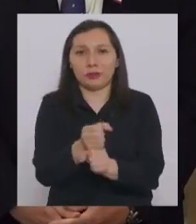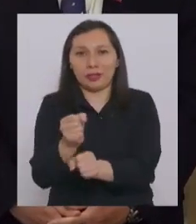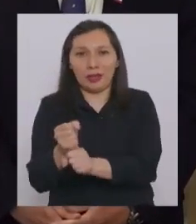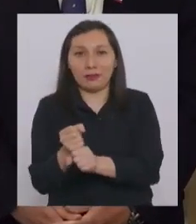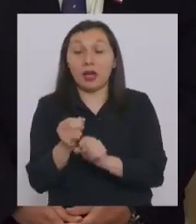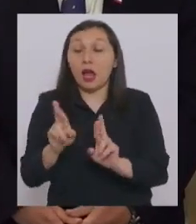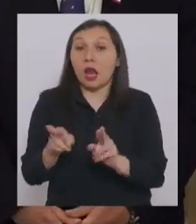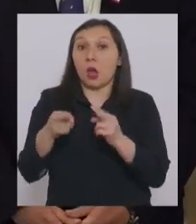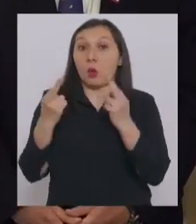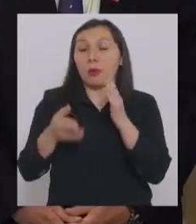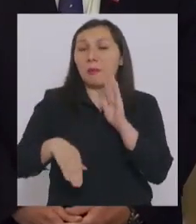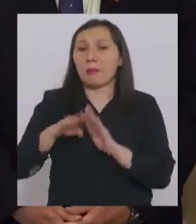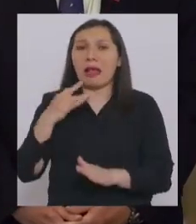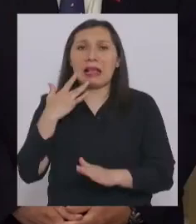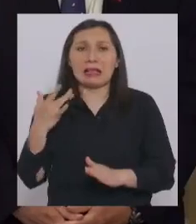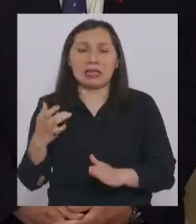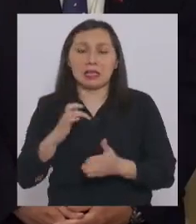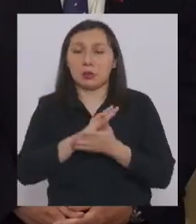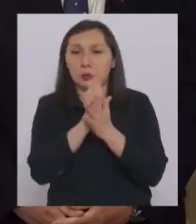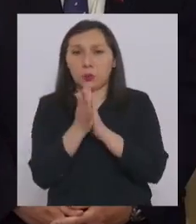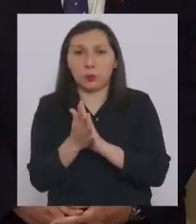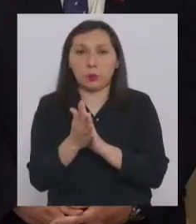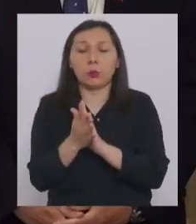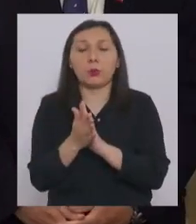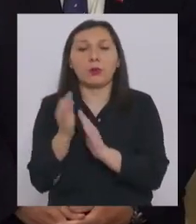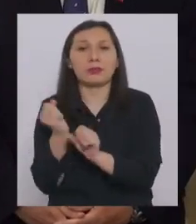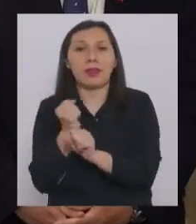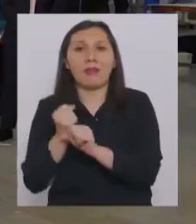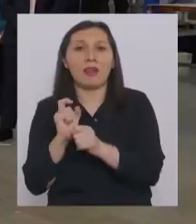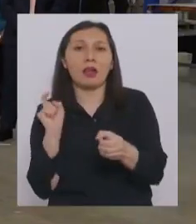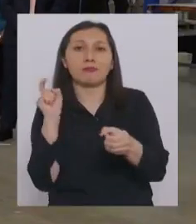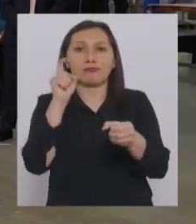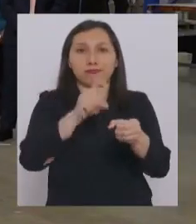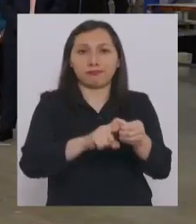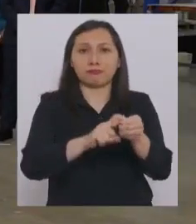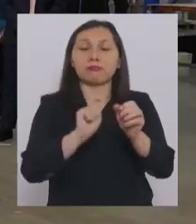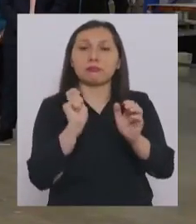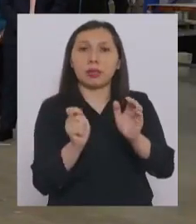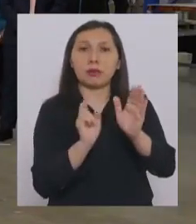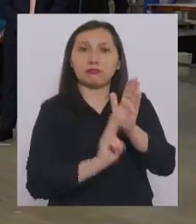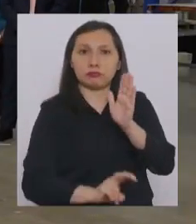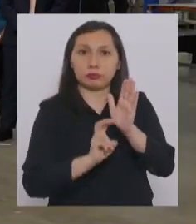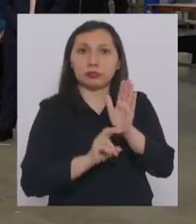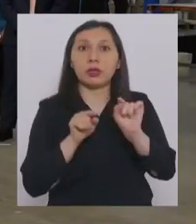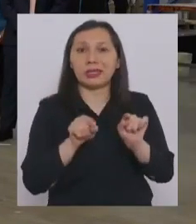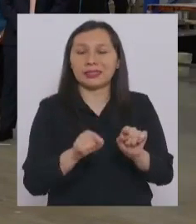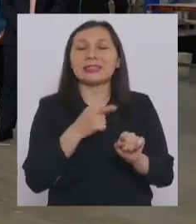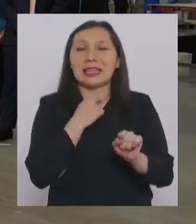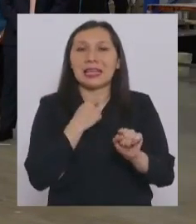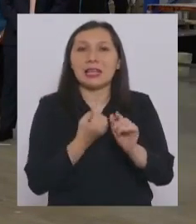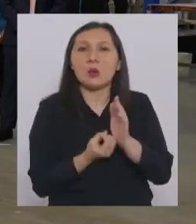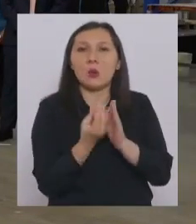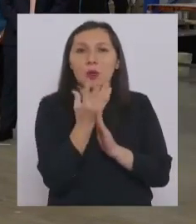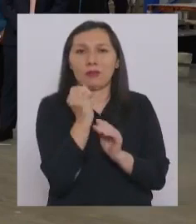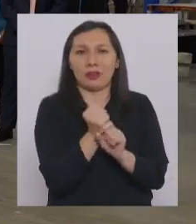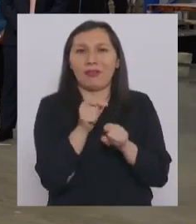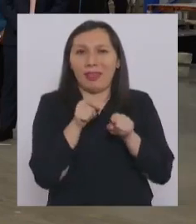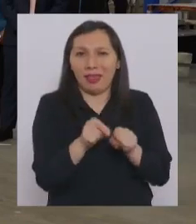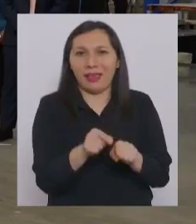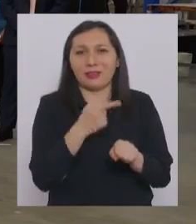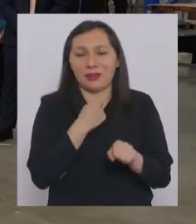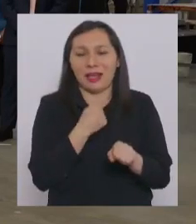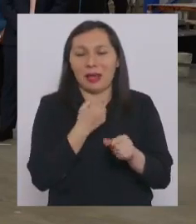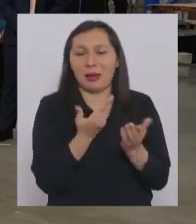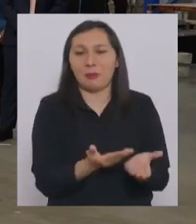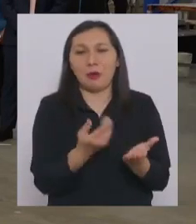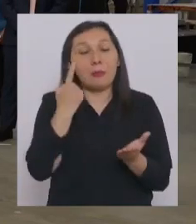hemos recuperado más que la totalidad de los empleos dependientes con cotizaciones, que son los empleos que queremos crear. Sin